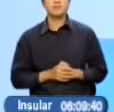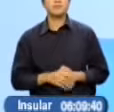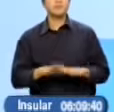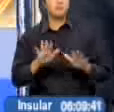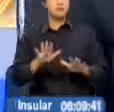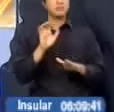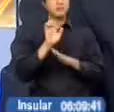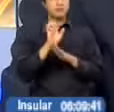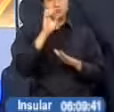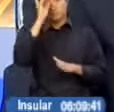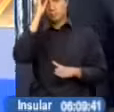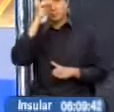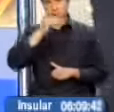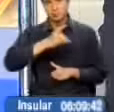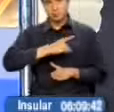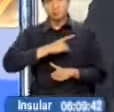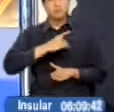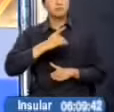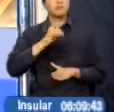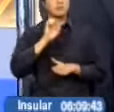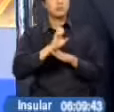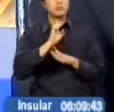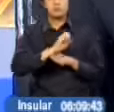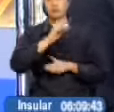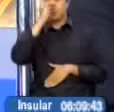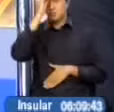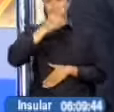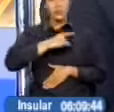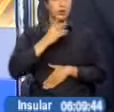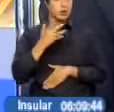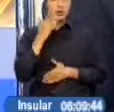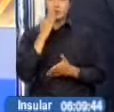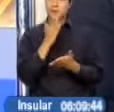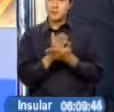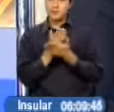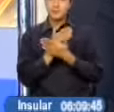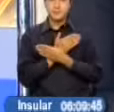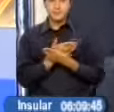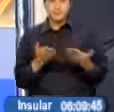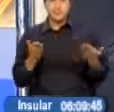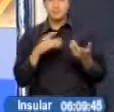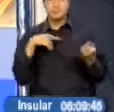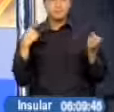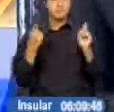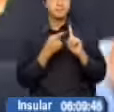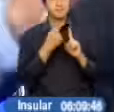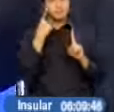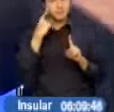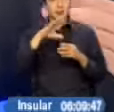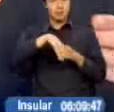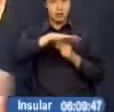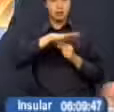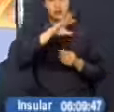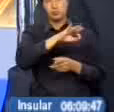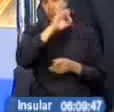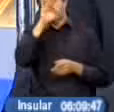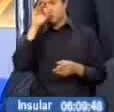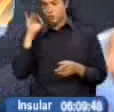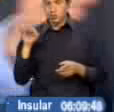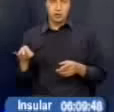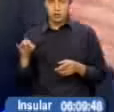adopta esta esta reacción genera esta reacción primero de sacar al embajador y mandar